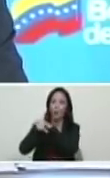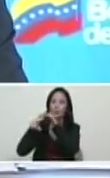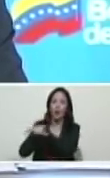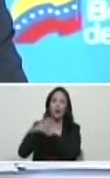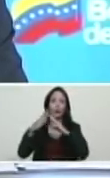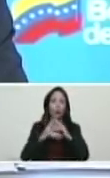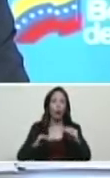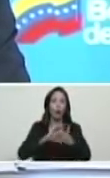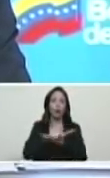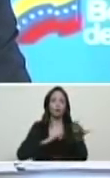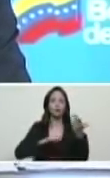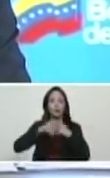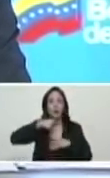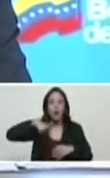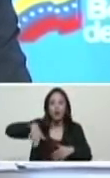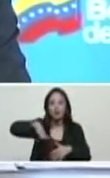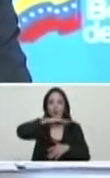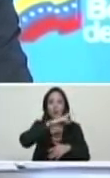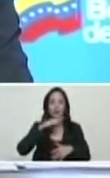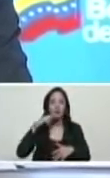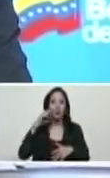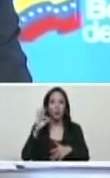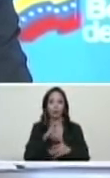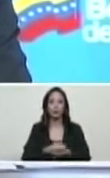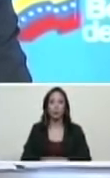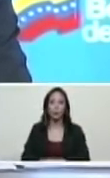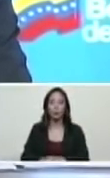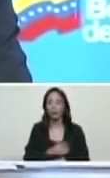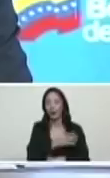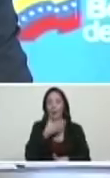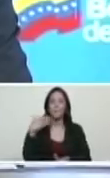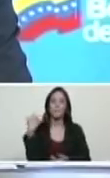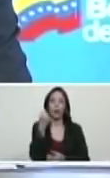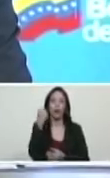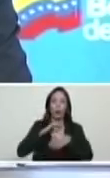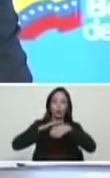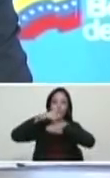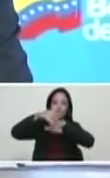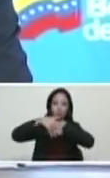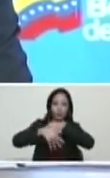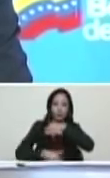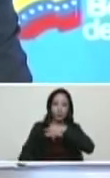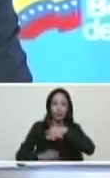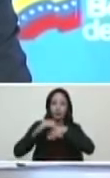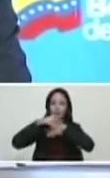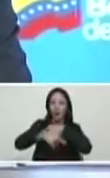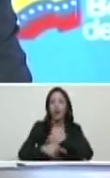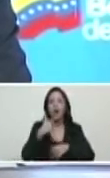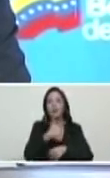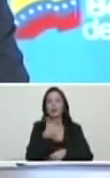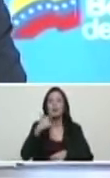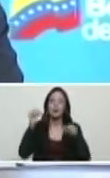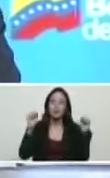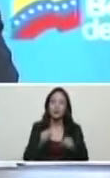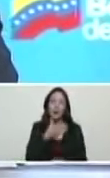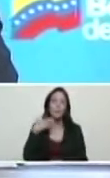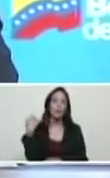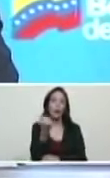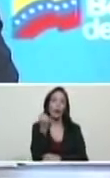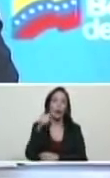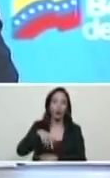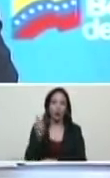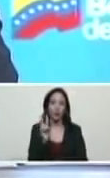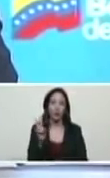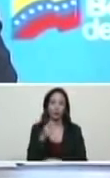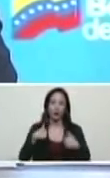Sabana, sentirá que vale la pena vivir en el planeta Tierra, vale la pena vivir